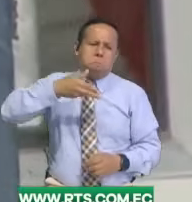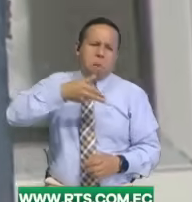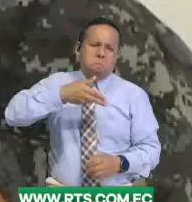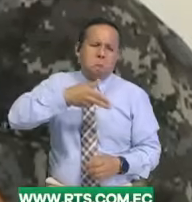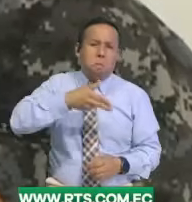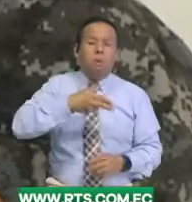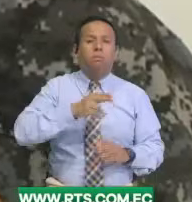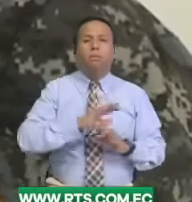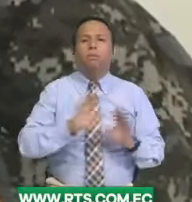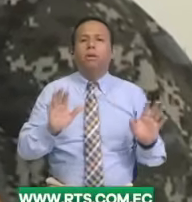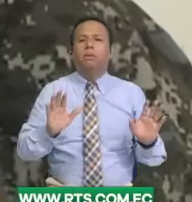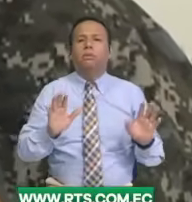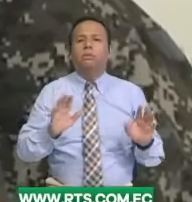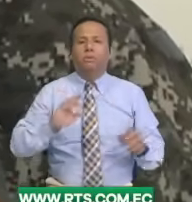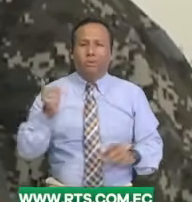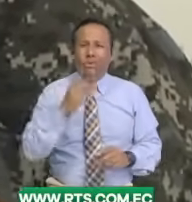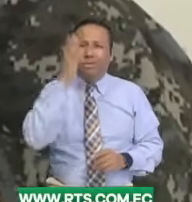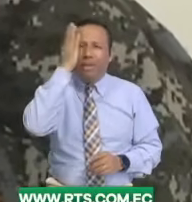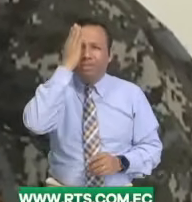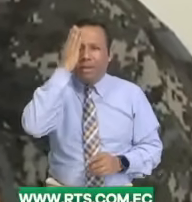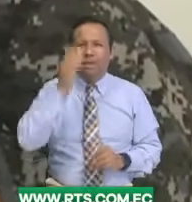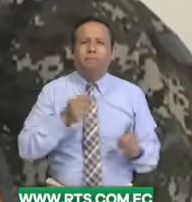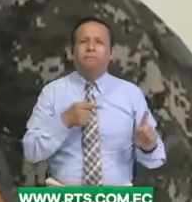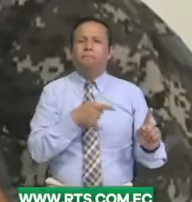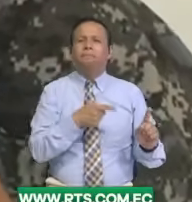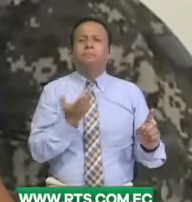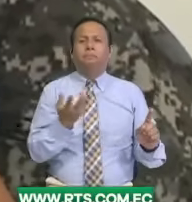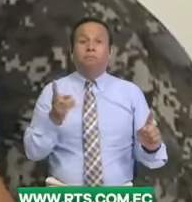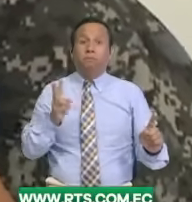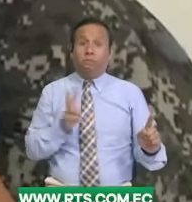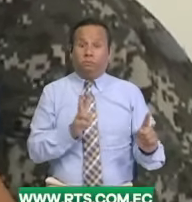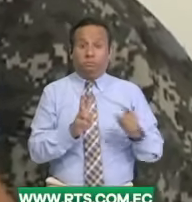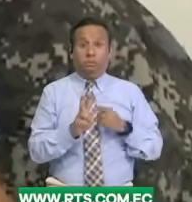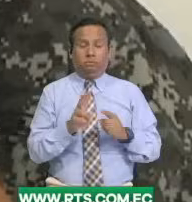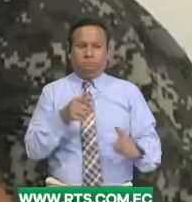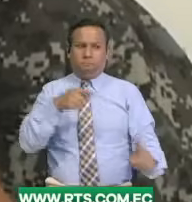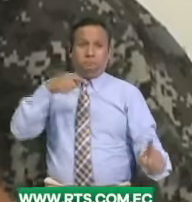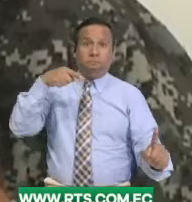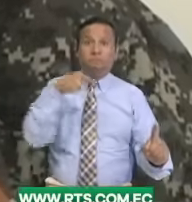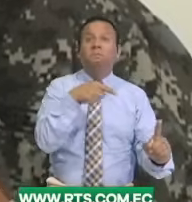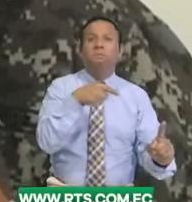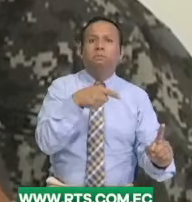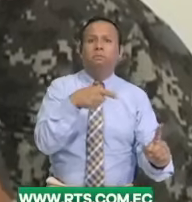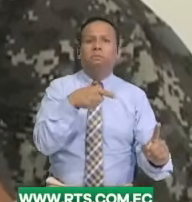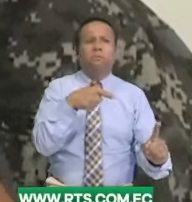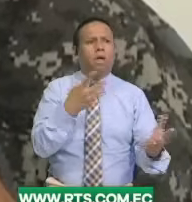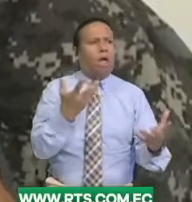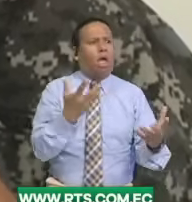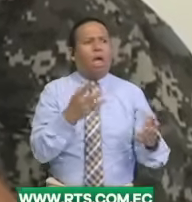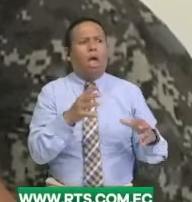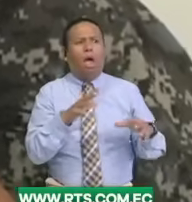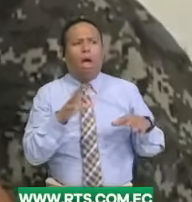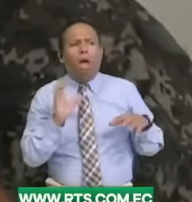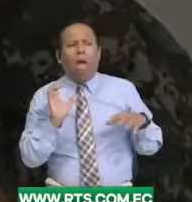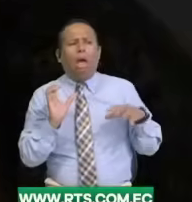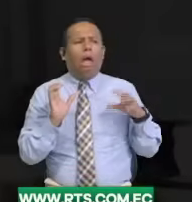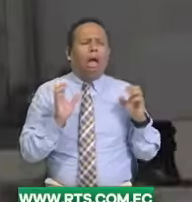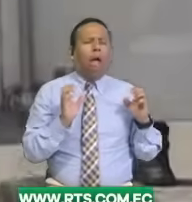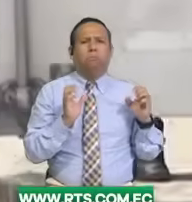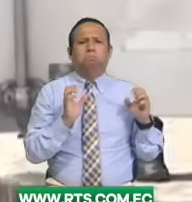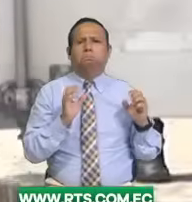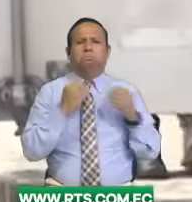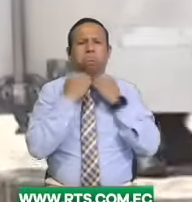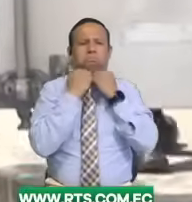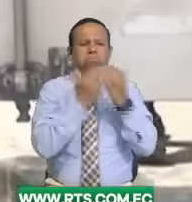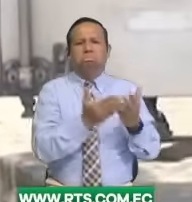cumplirla. Todos sabemos de que el momento en que ellos se trazan un objetivo para ser eliminado, van a cumplir ese objetivo.